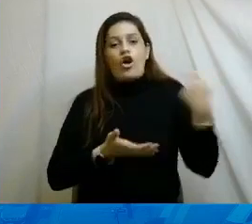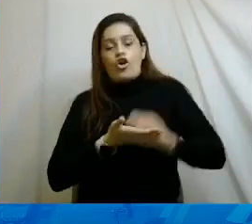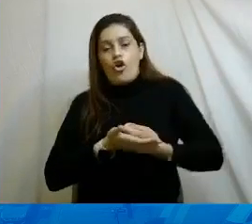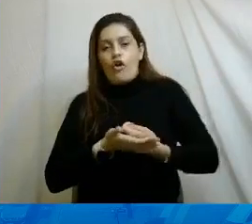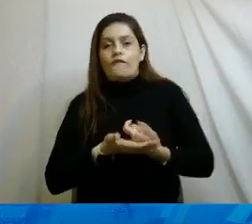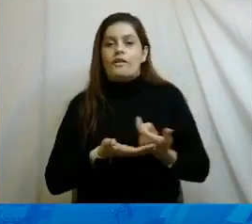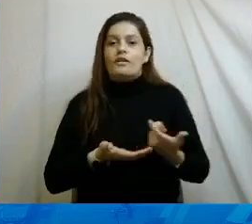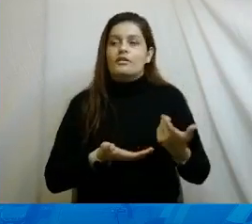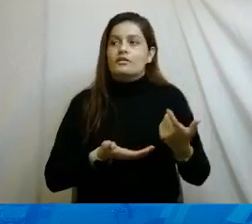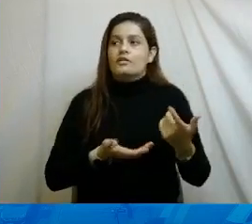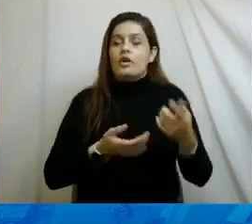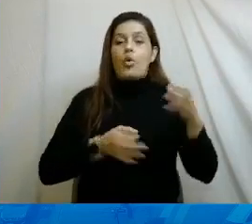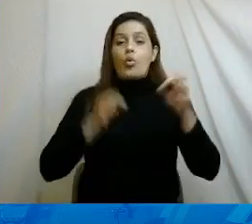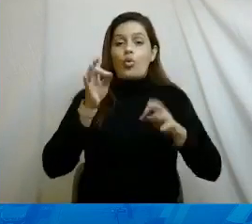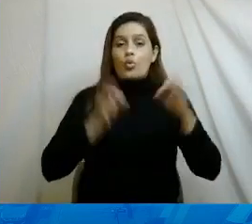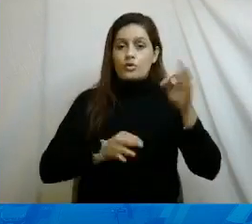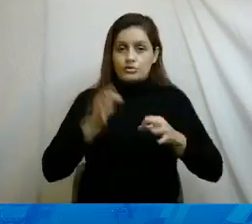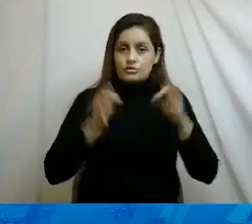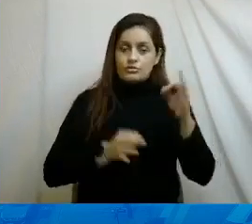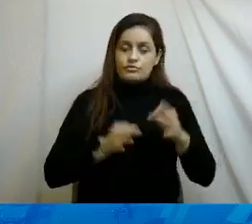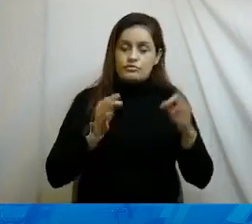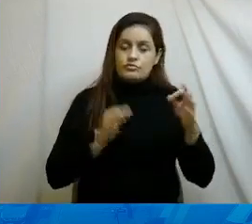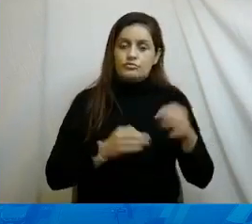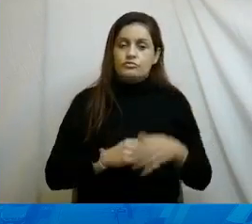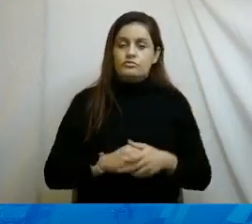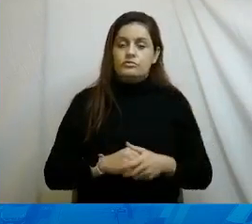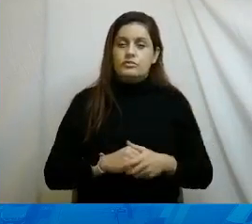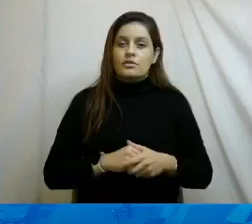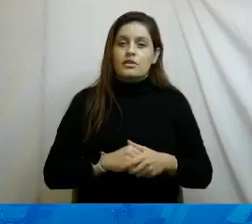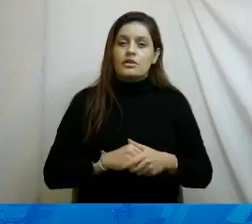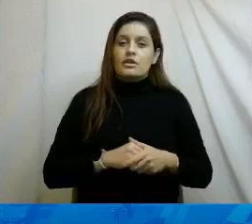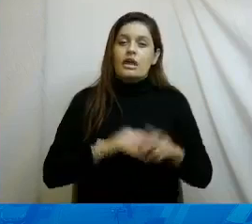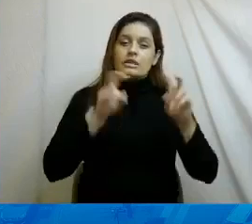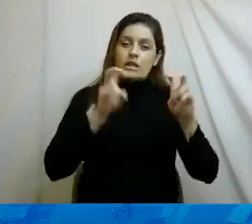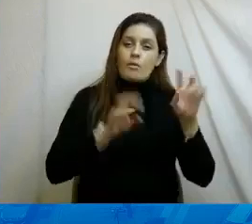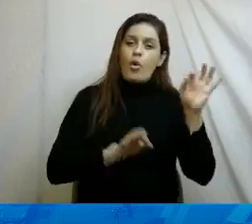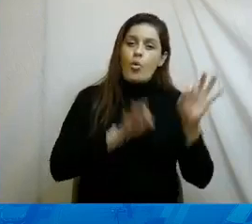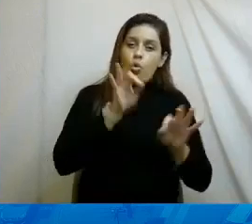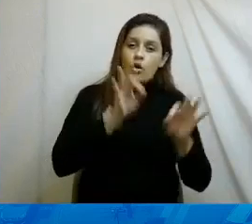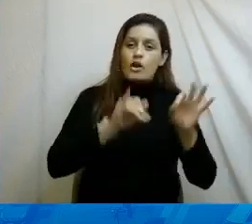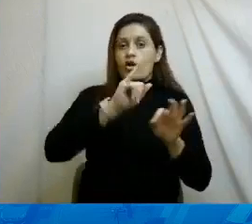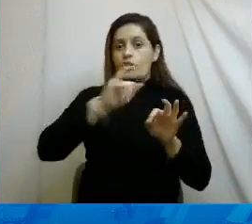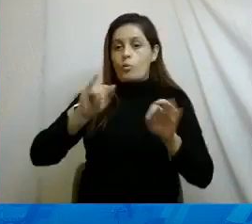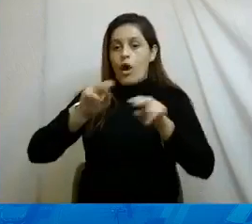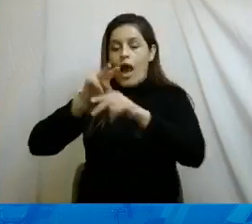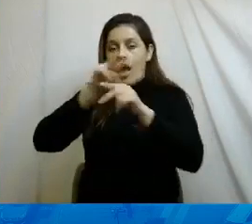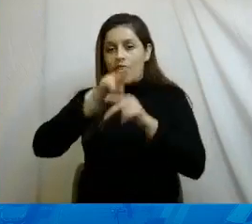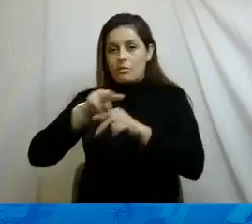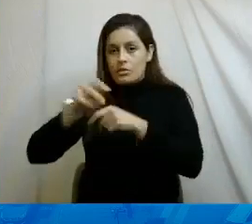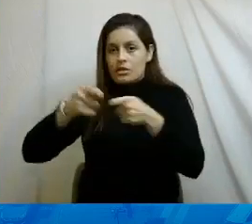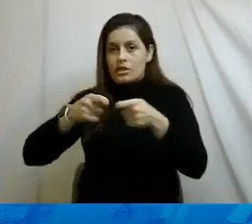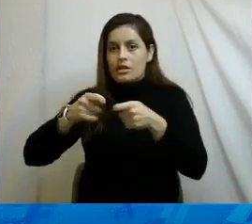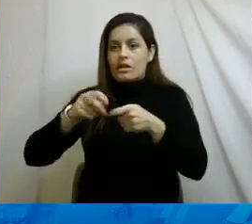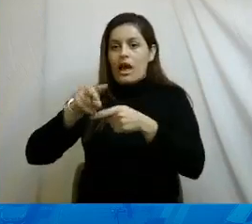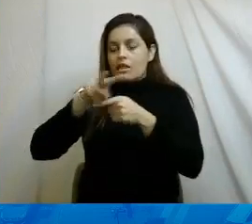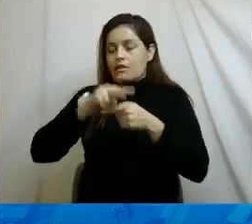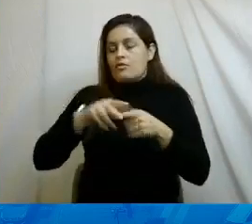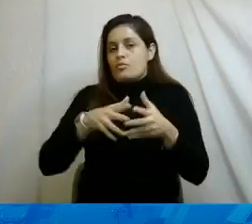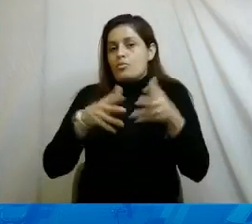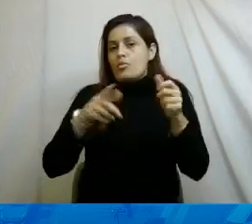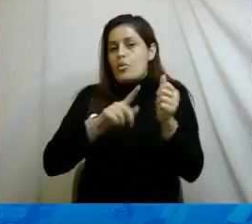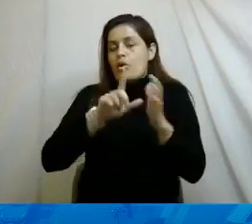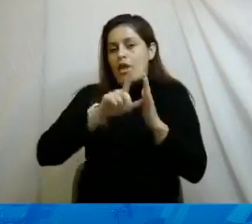cobranza, ¿cierto?, judicial. La tramitación desde lo jurídico, lo administrativo, es mucho más compleja y mucho más